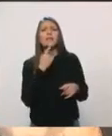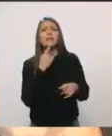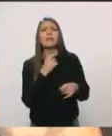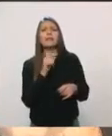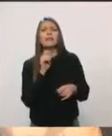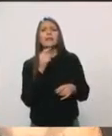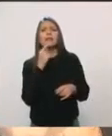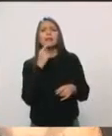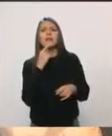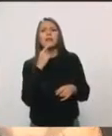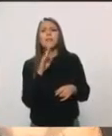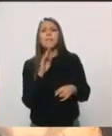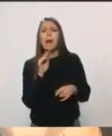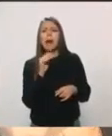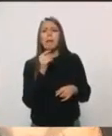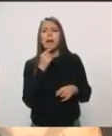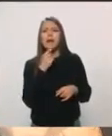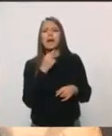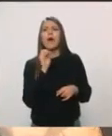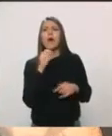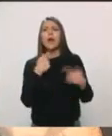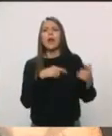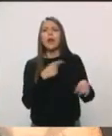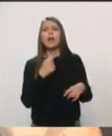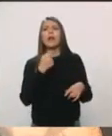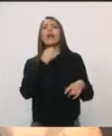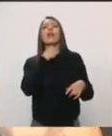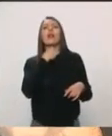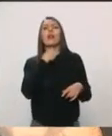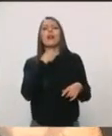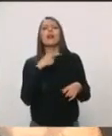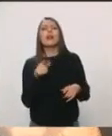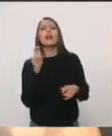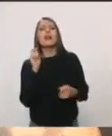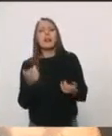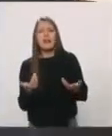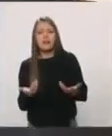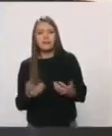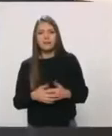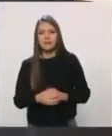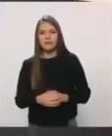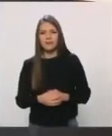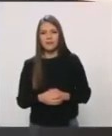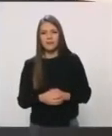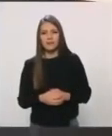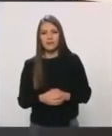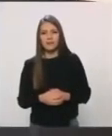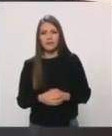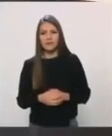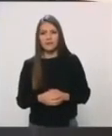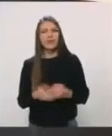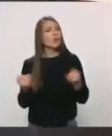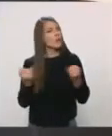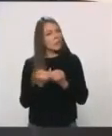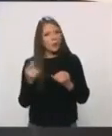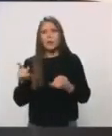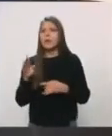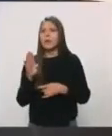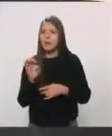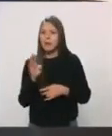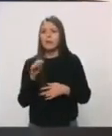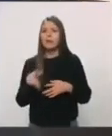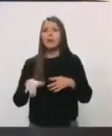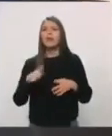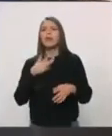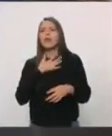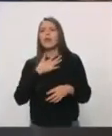lechita que están tomando Sí, sí, y sí. se quedan como así. ¿Ahí qué pasa? Pues lo mismo, el bebé va a empezar a toser, va a llegar un momento en el que va a empezar